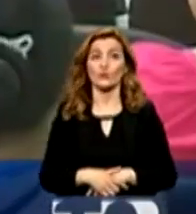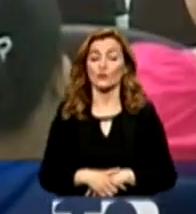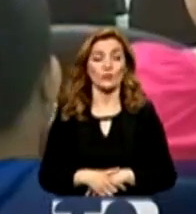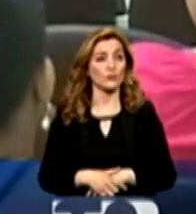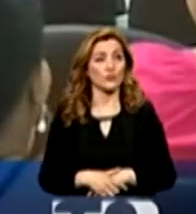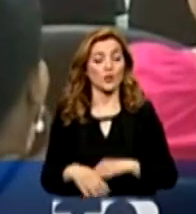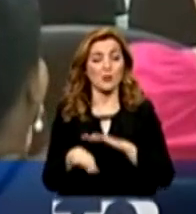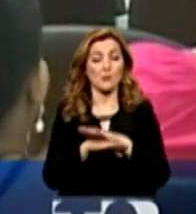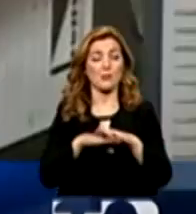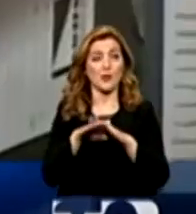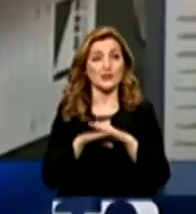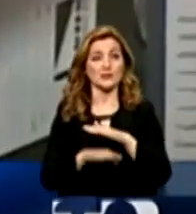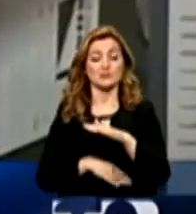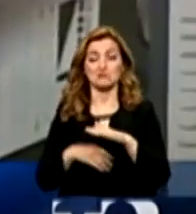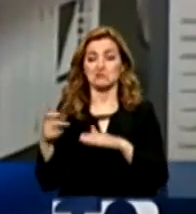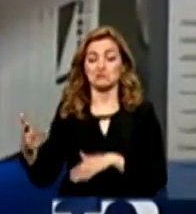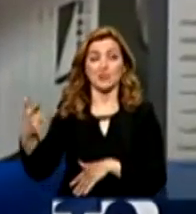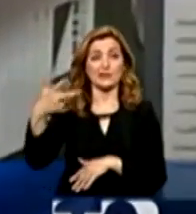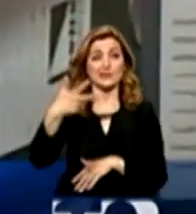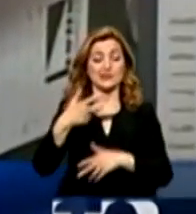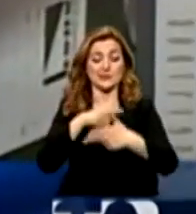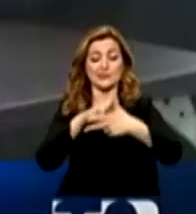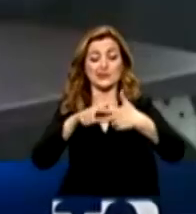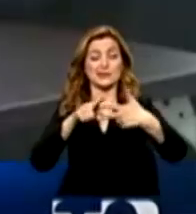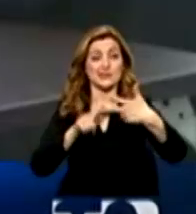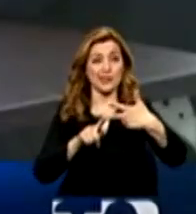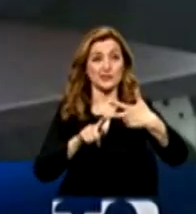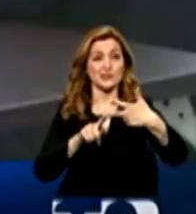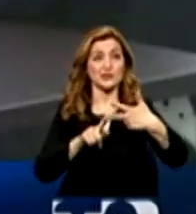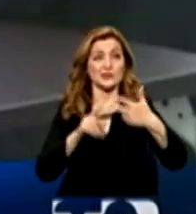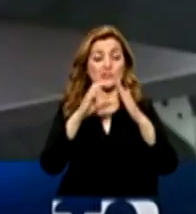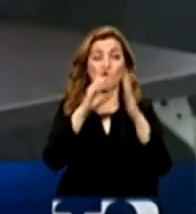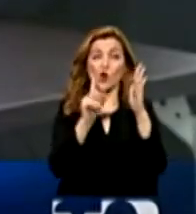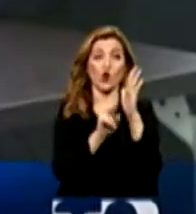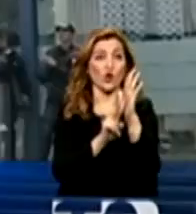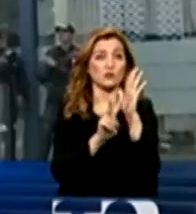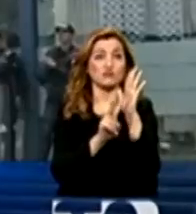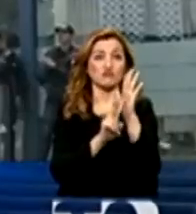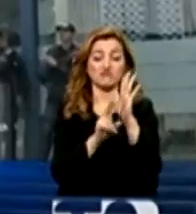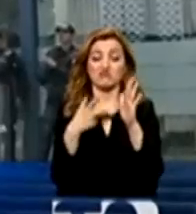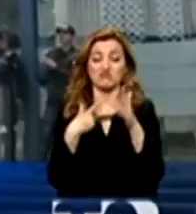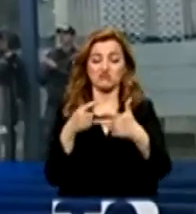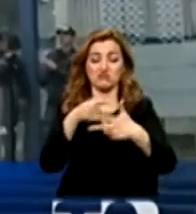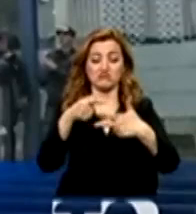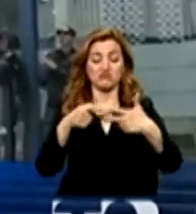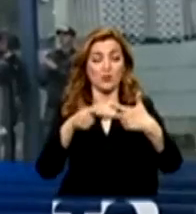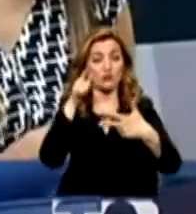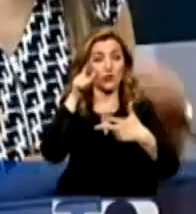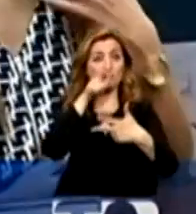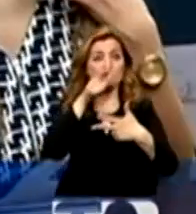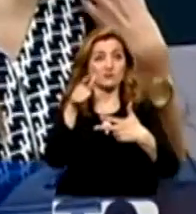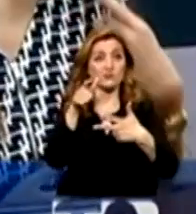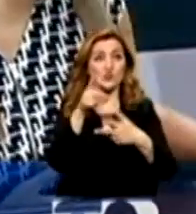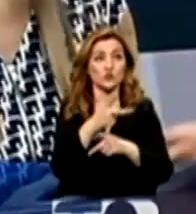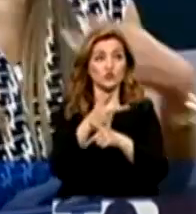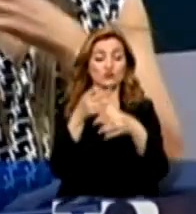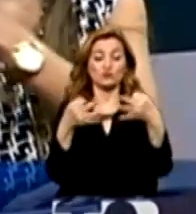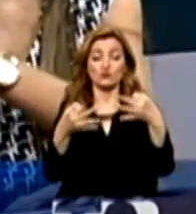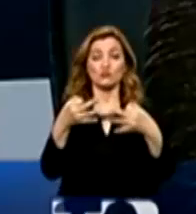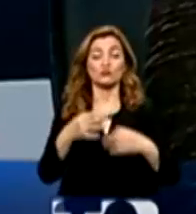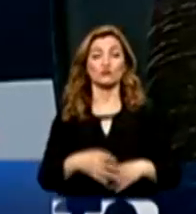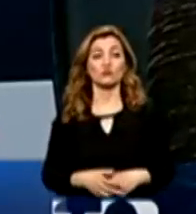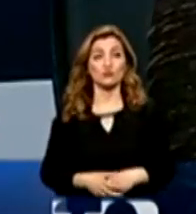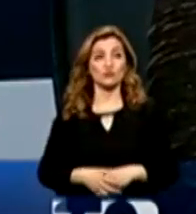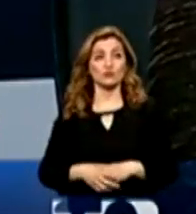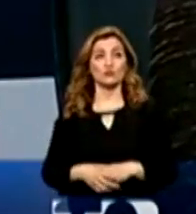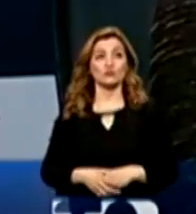en base a ternas, dice, de postulantes que han entregado su hoja de vida o a la Fiscalía o al Consejo de la Judicatura.